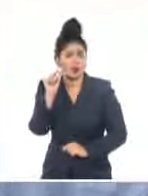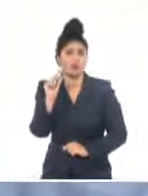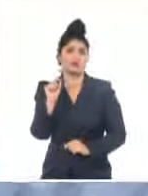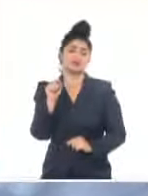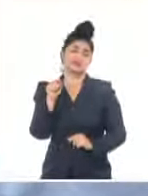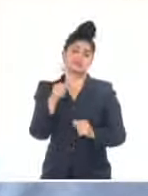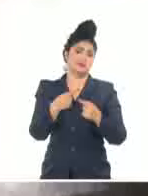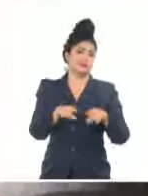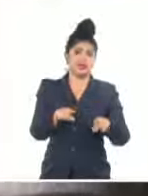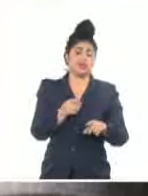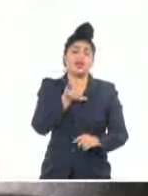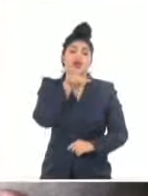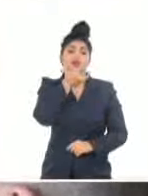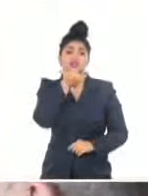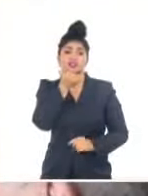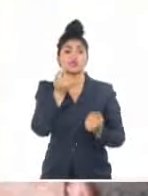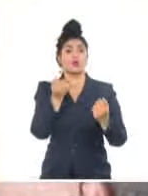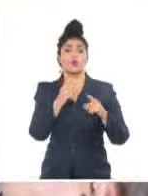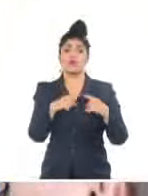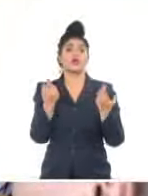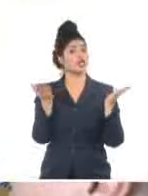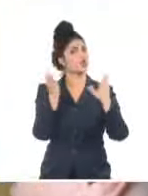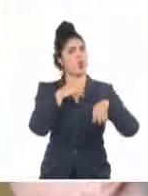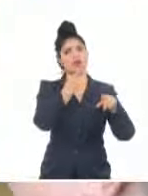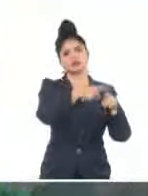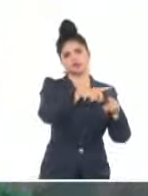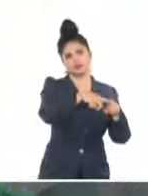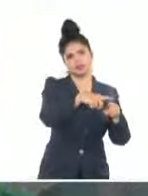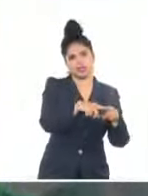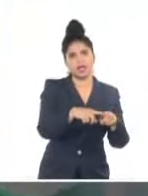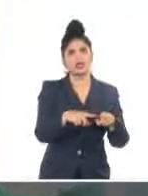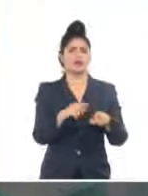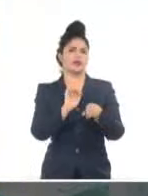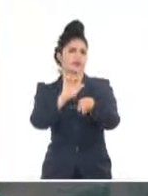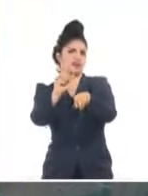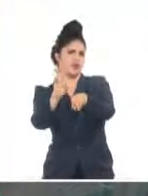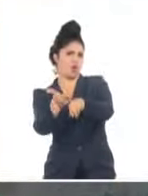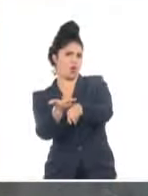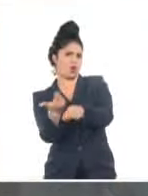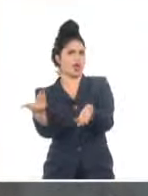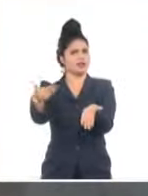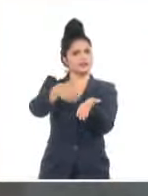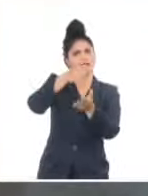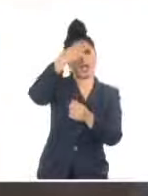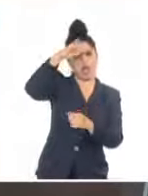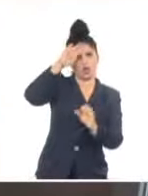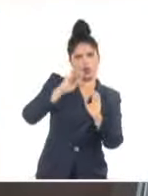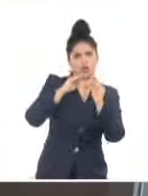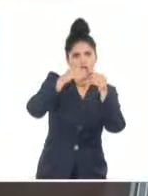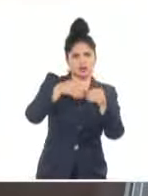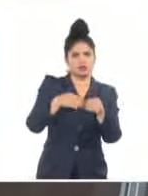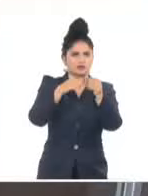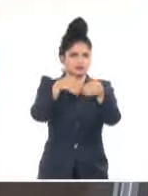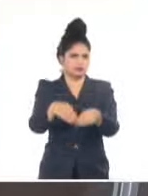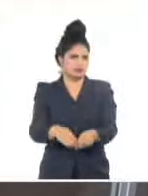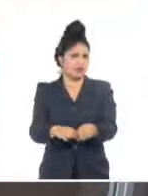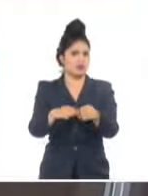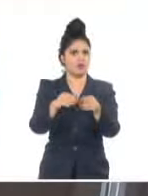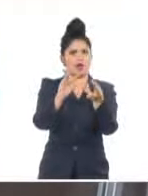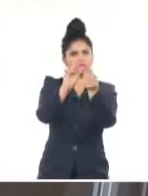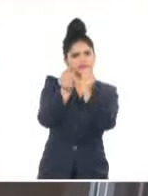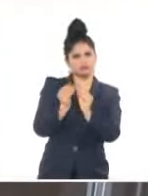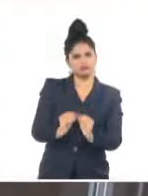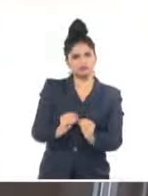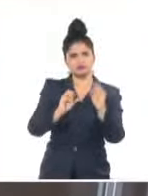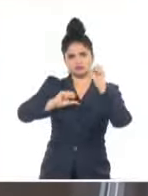unidades físicas, debido a dificultades con el arribo de algunas materias primas y material de envase ante la falta de